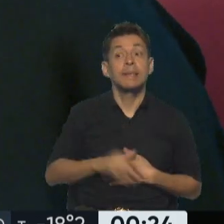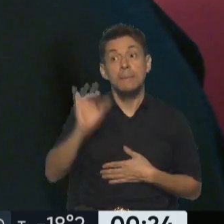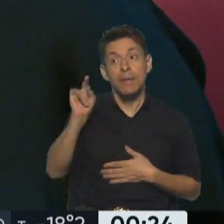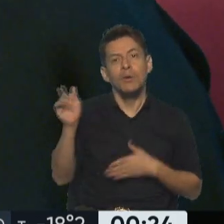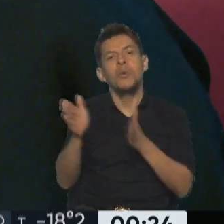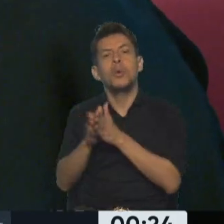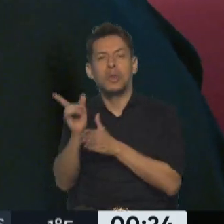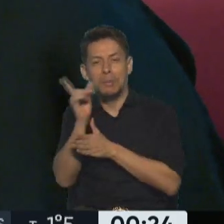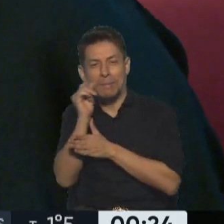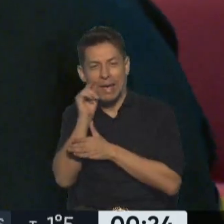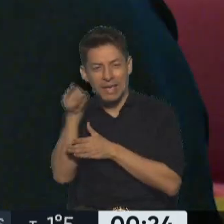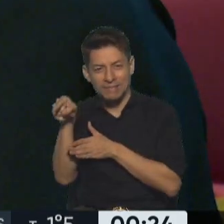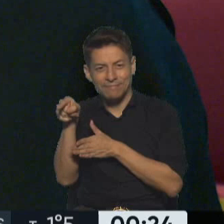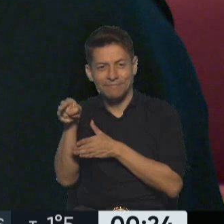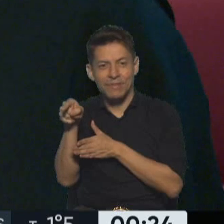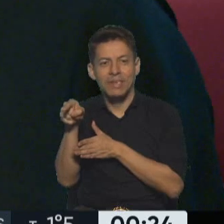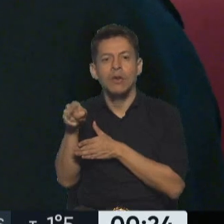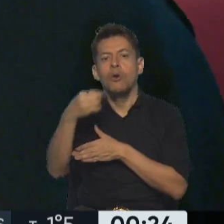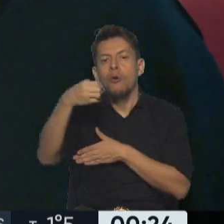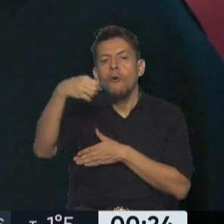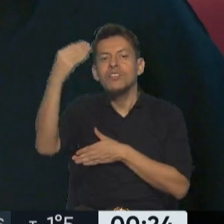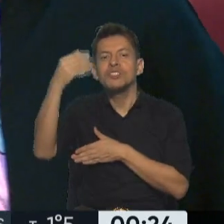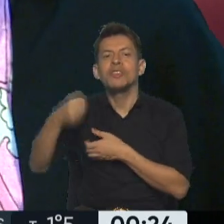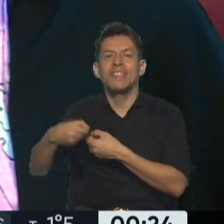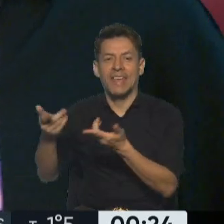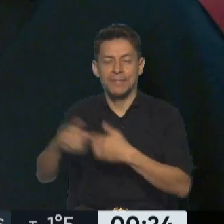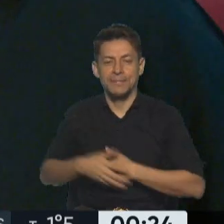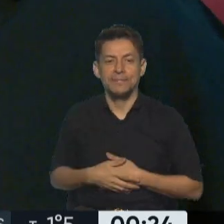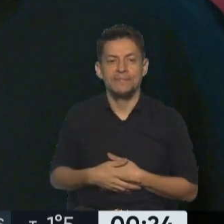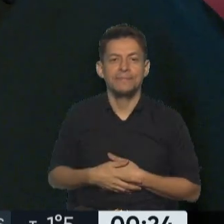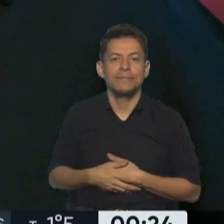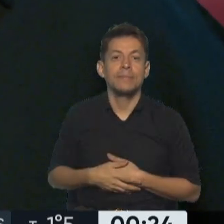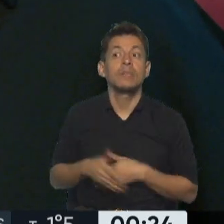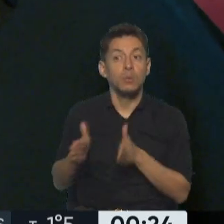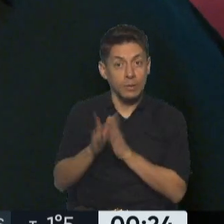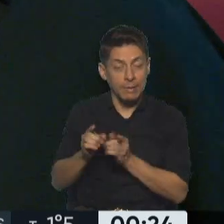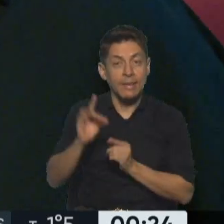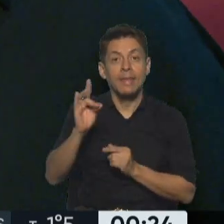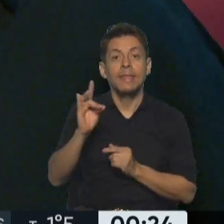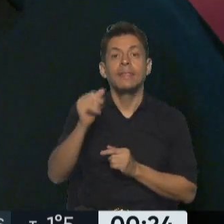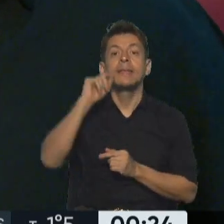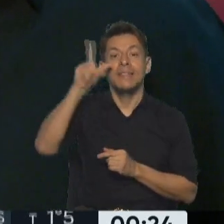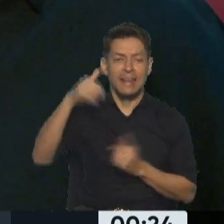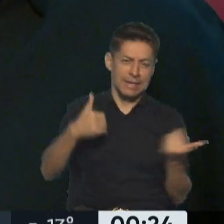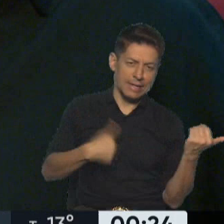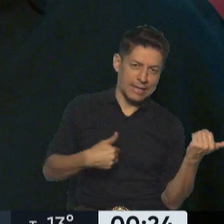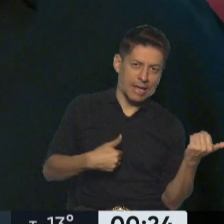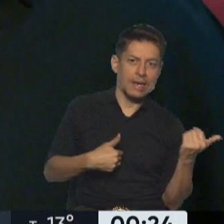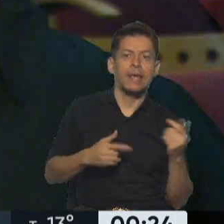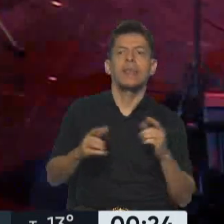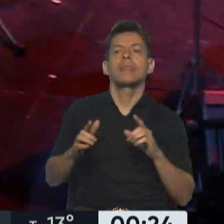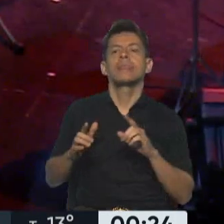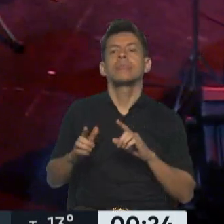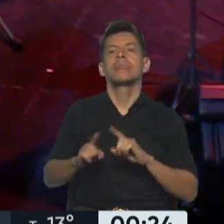padre y con este equipo de músicos maravilloso, con Daniel Homer, de paso los nombramos, Daniel Homer, el maestro en la guitarra y en la dirección musical